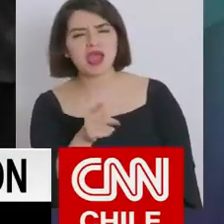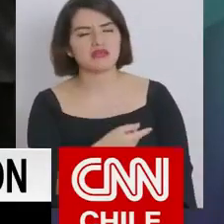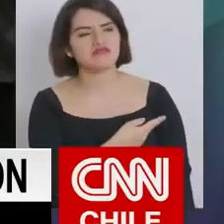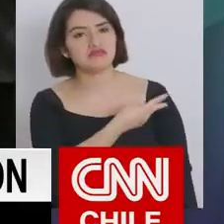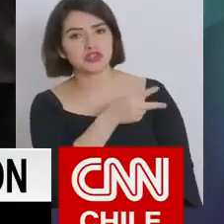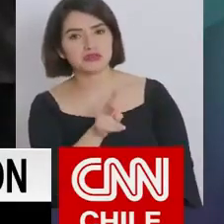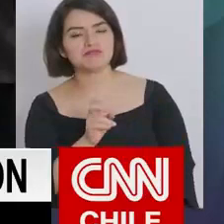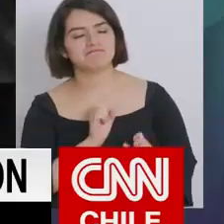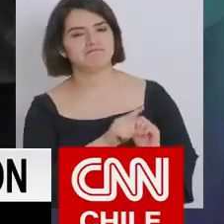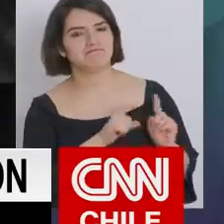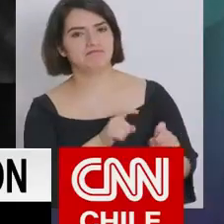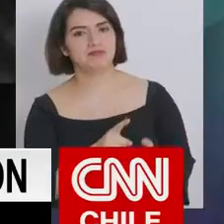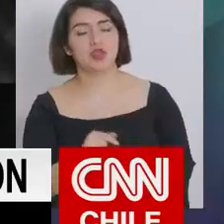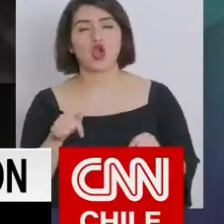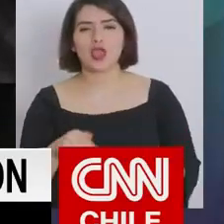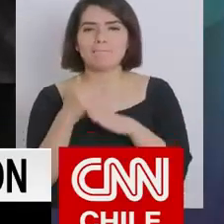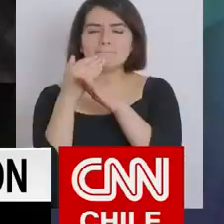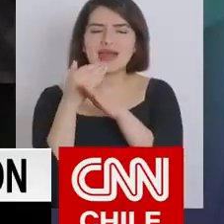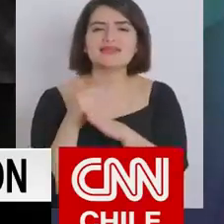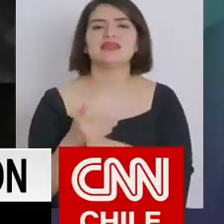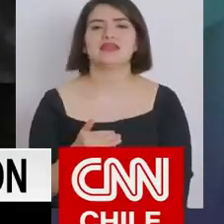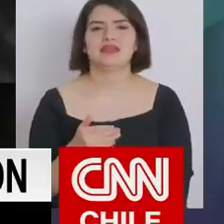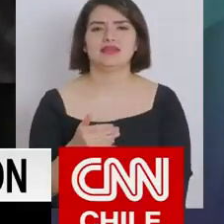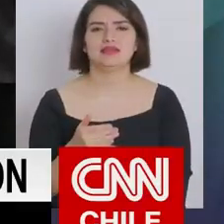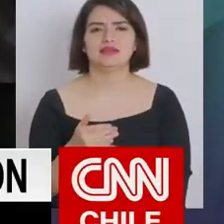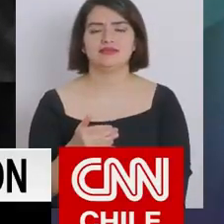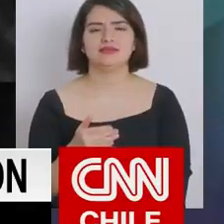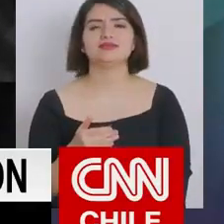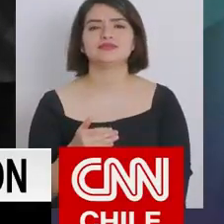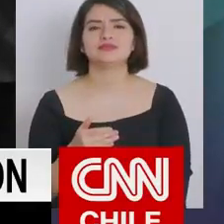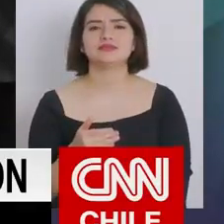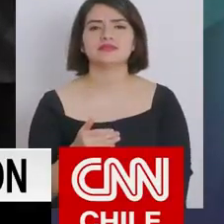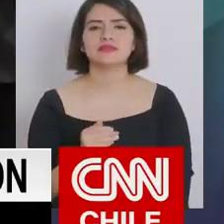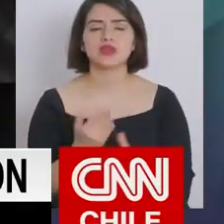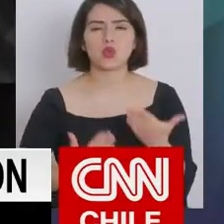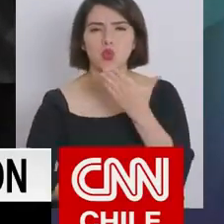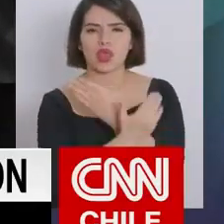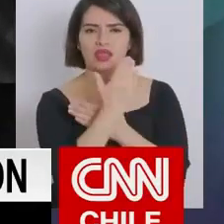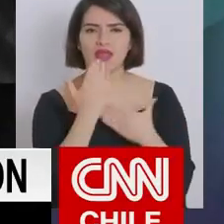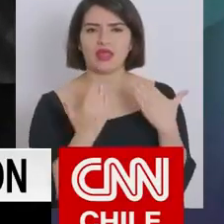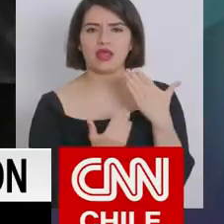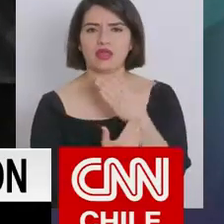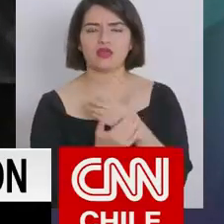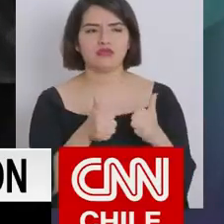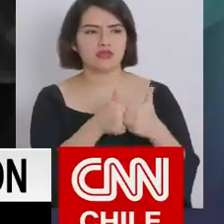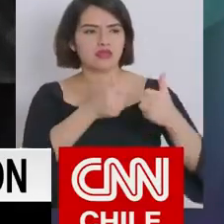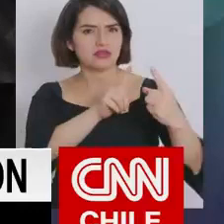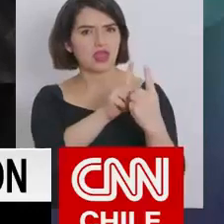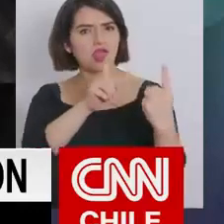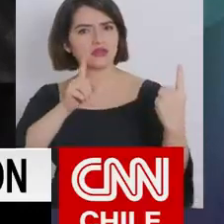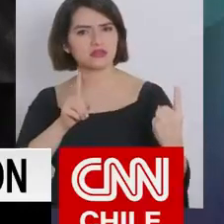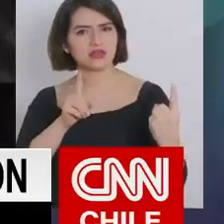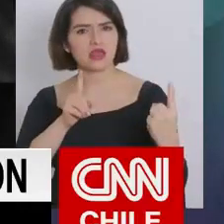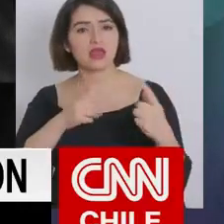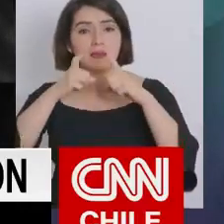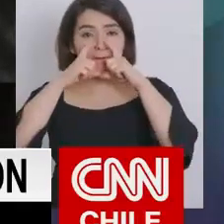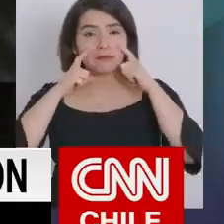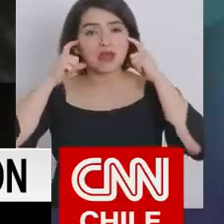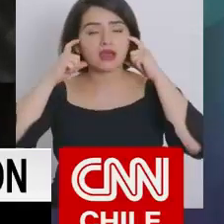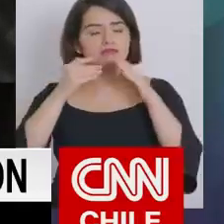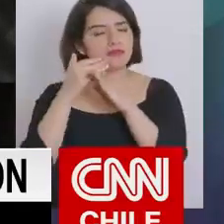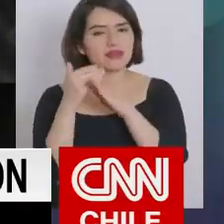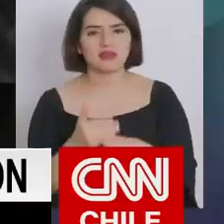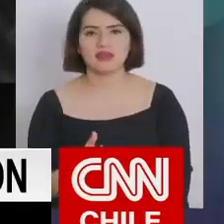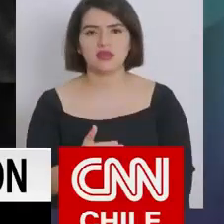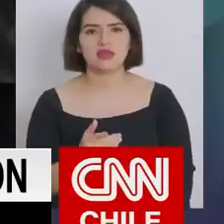día tenemos que mantener, hoy más que nunca, tenemos que mantener las medidas de autocuidado, de distancia, de mascarilla, tenemos que evitar